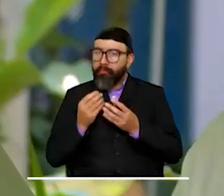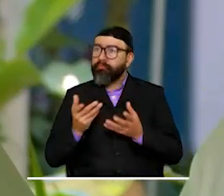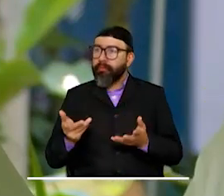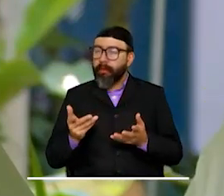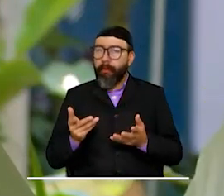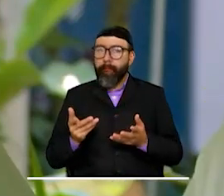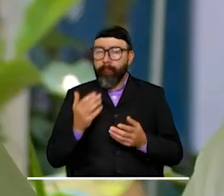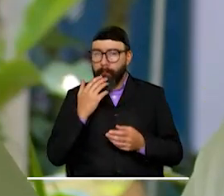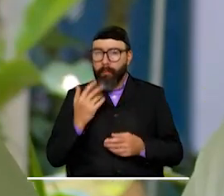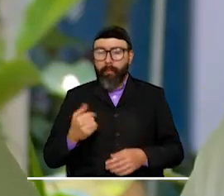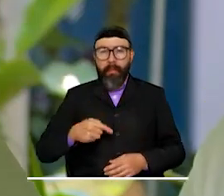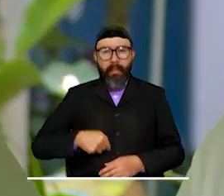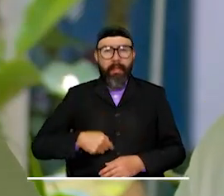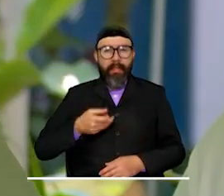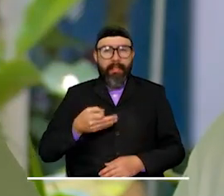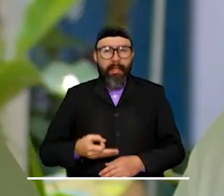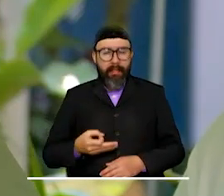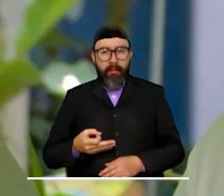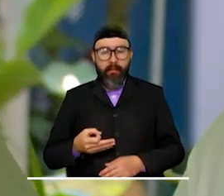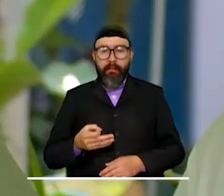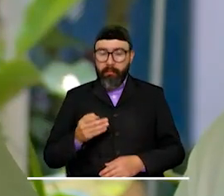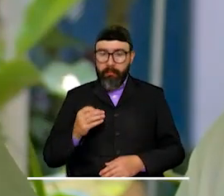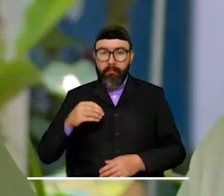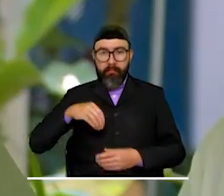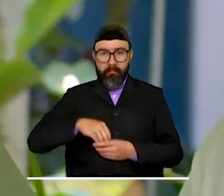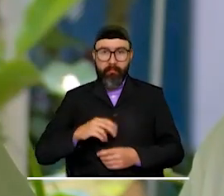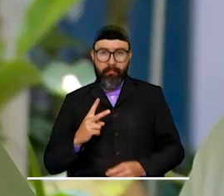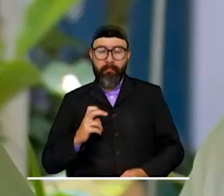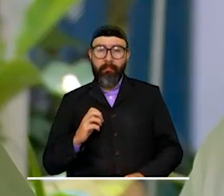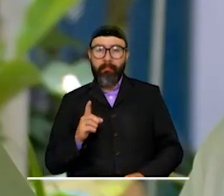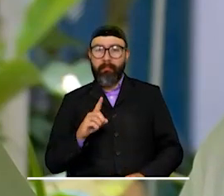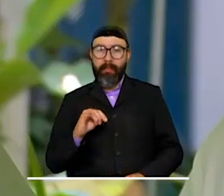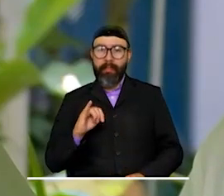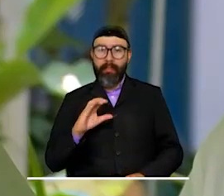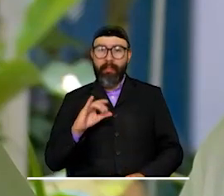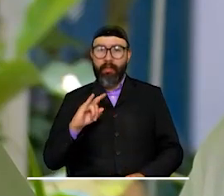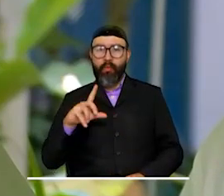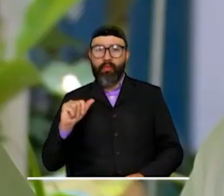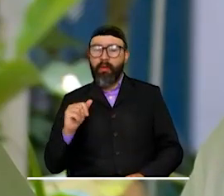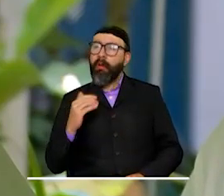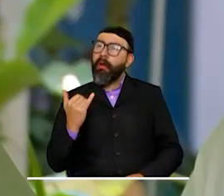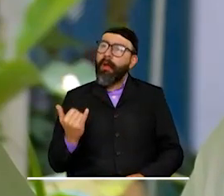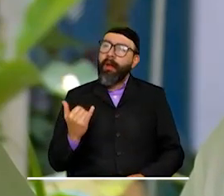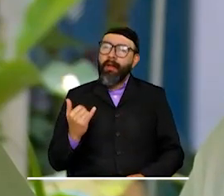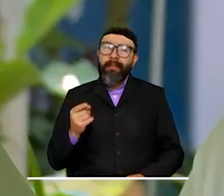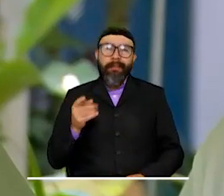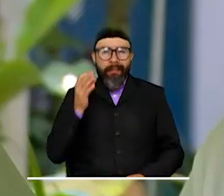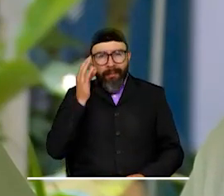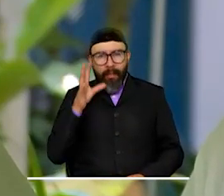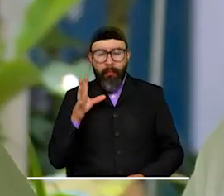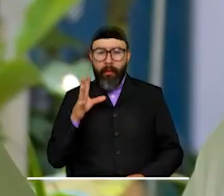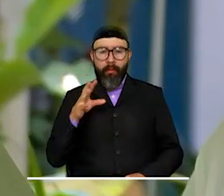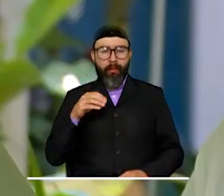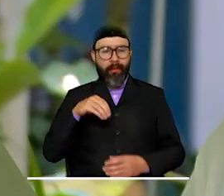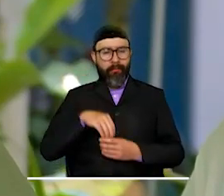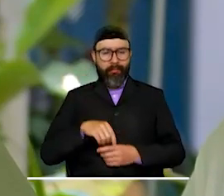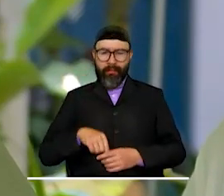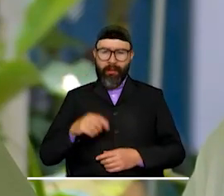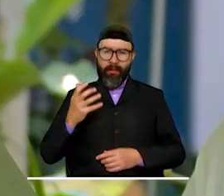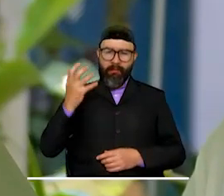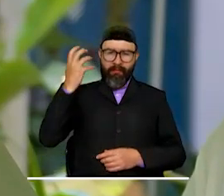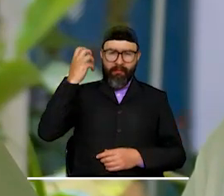cálculos de la vesícula que tienen, que ha habido una, como una parte mítica dentro